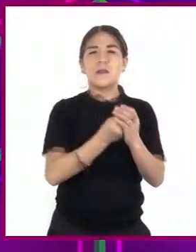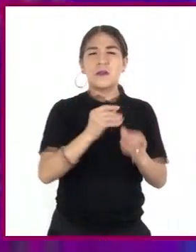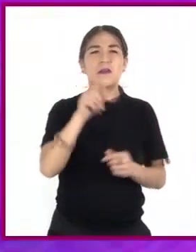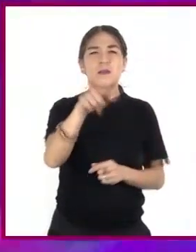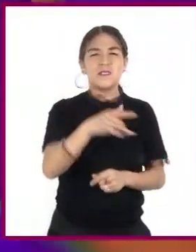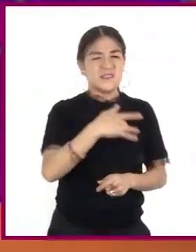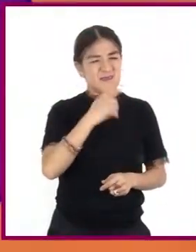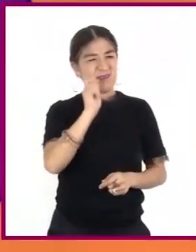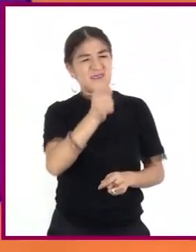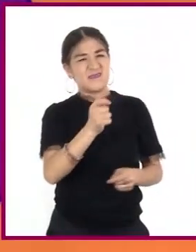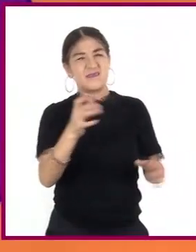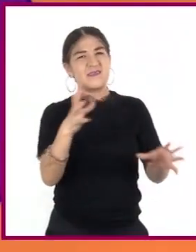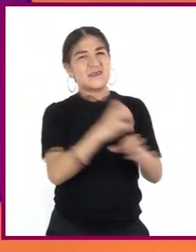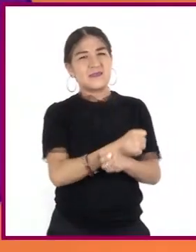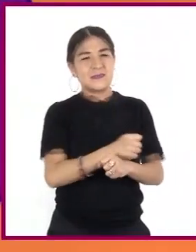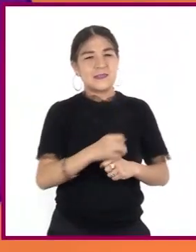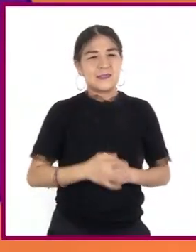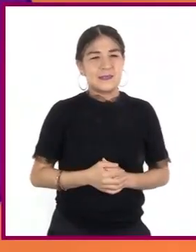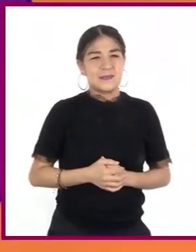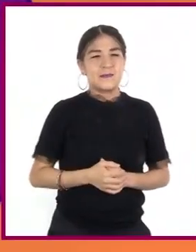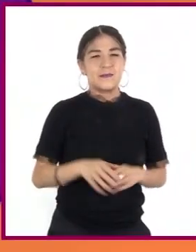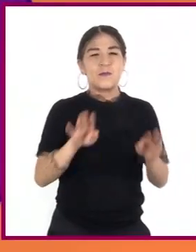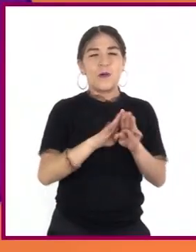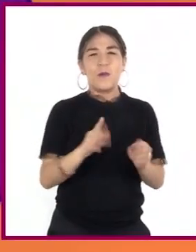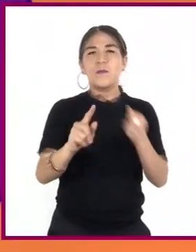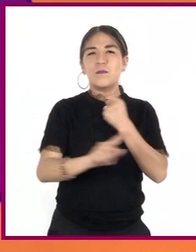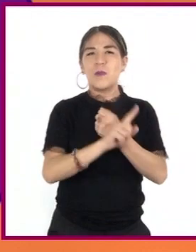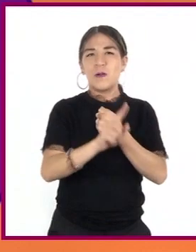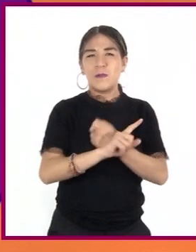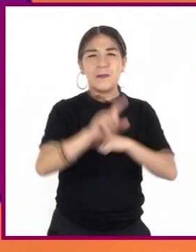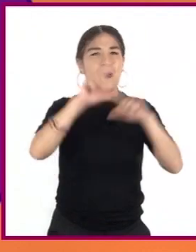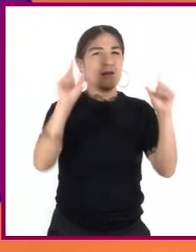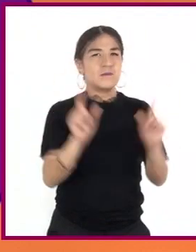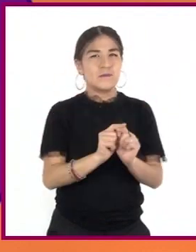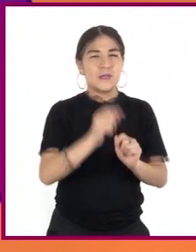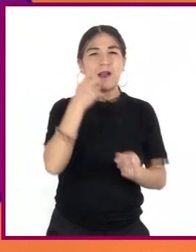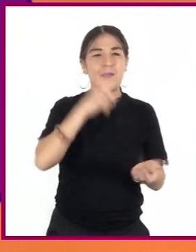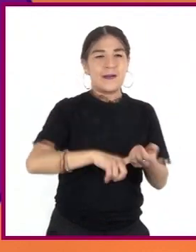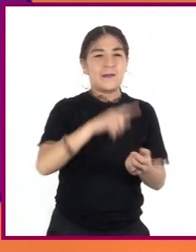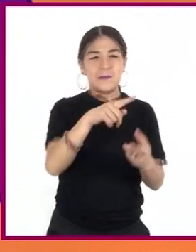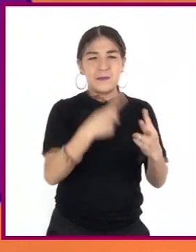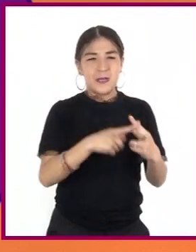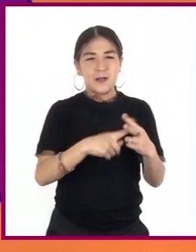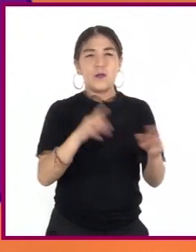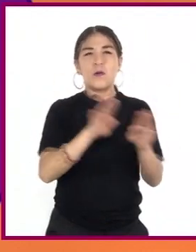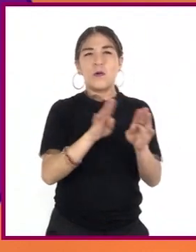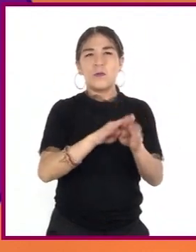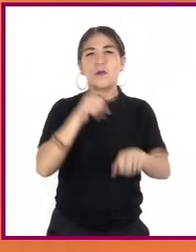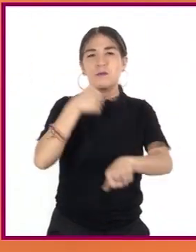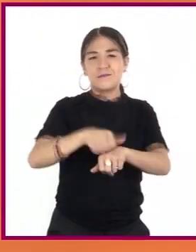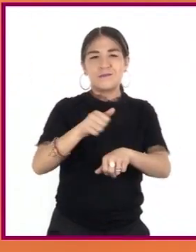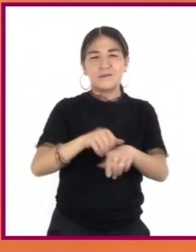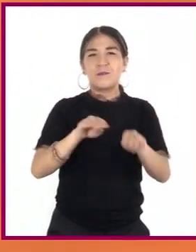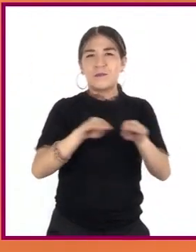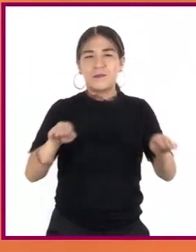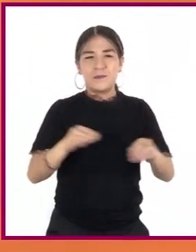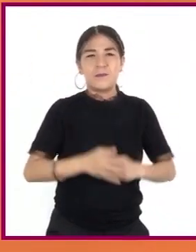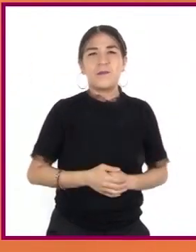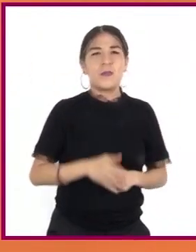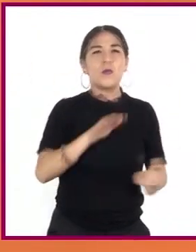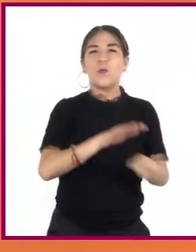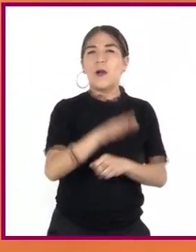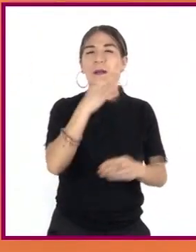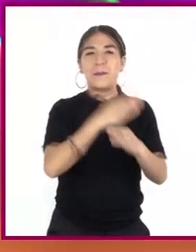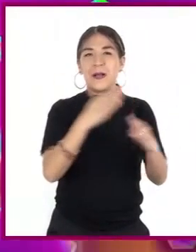sentido y significado a la resolución de problemas que implican conversiones de unidades de longitud. Los materiales